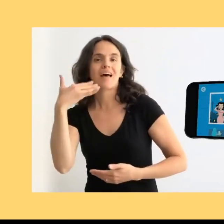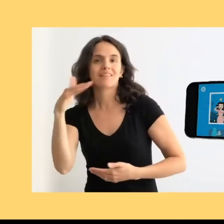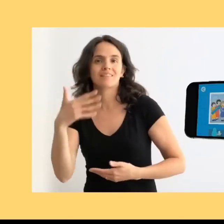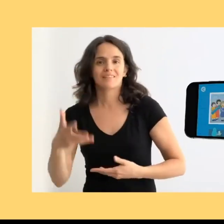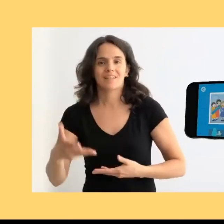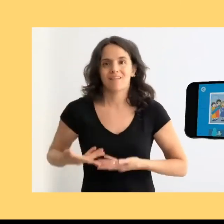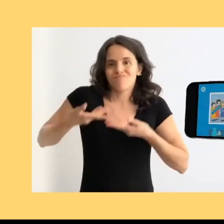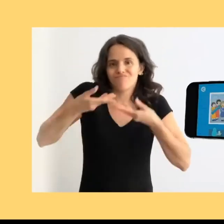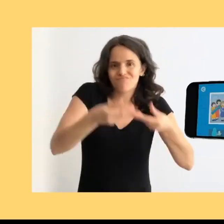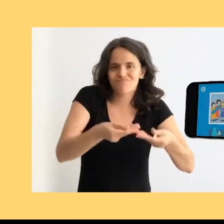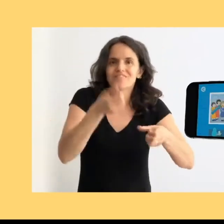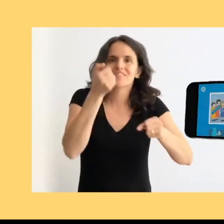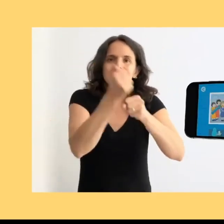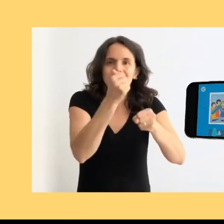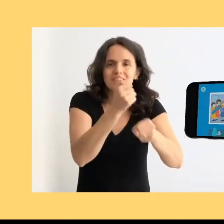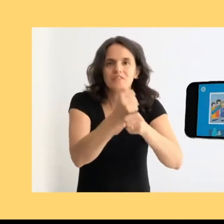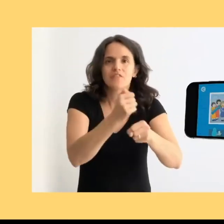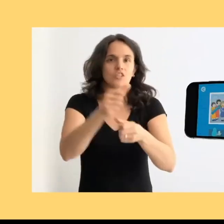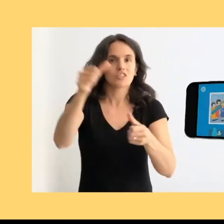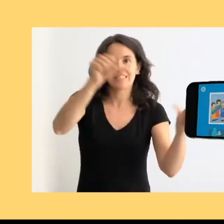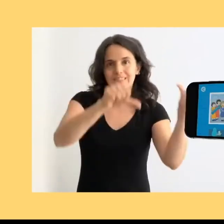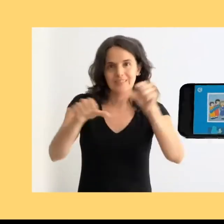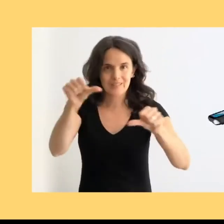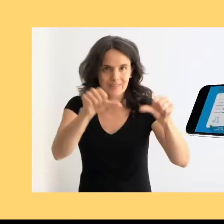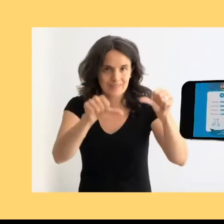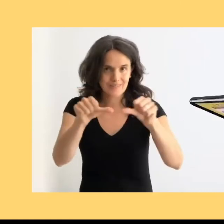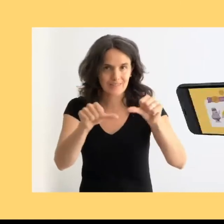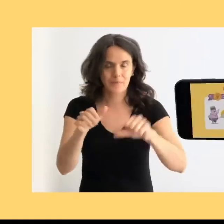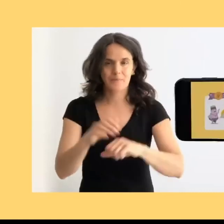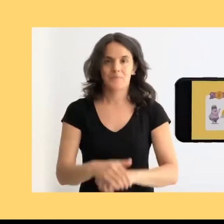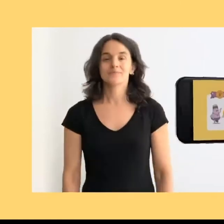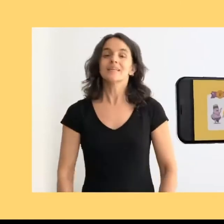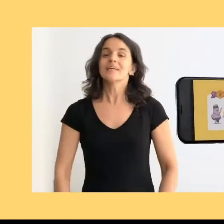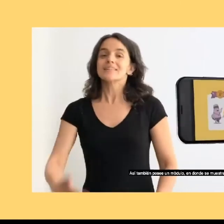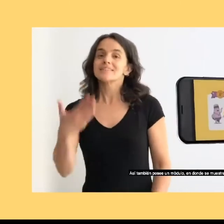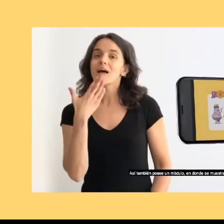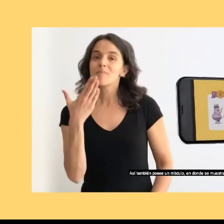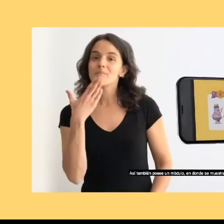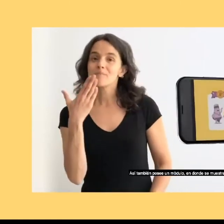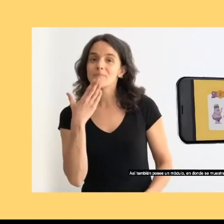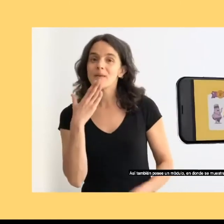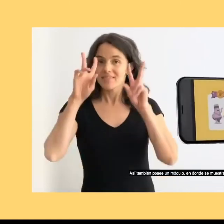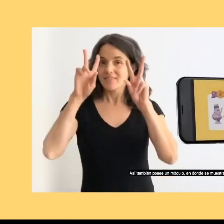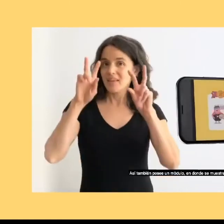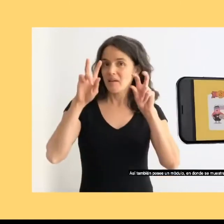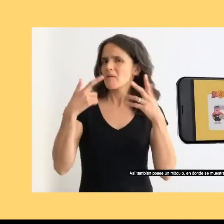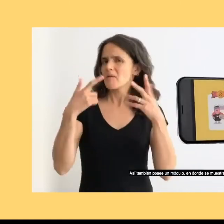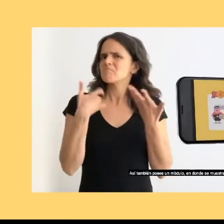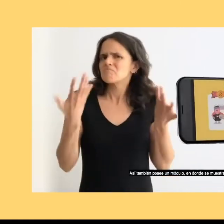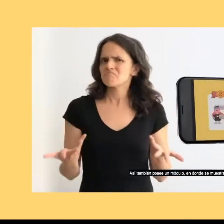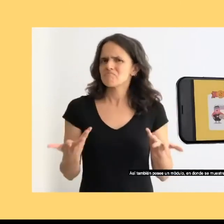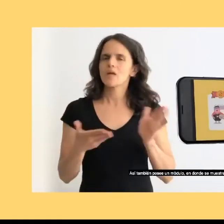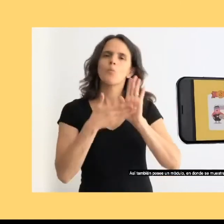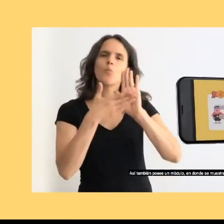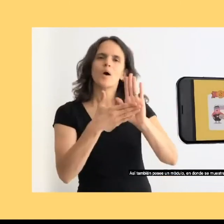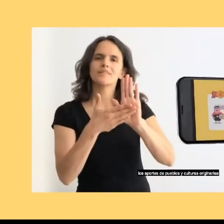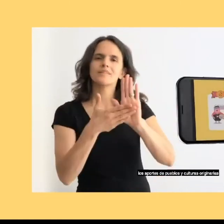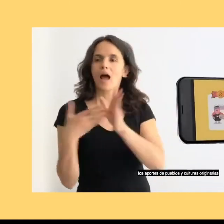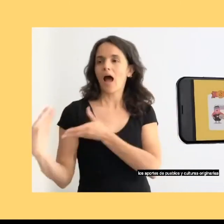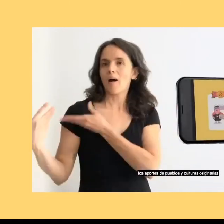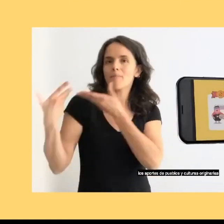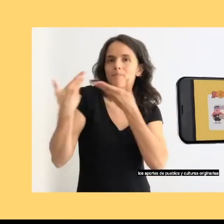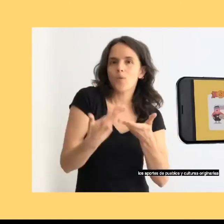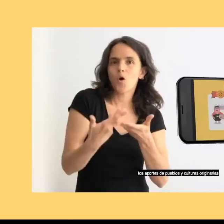También también posee un módulo en donde se muestran